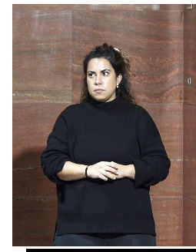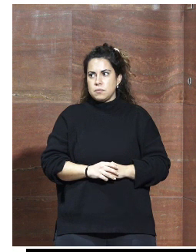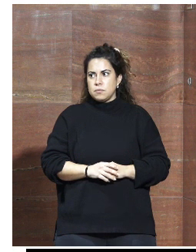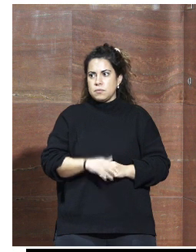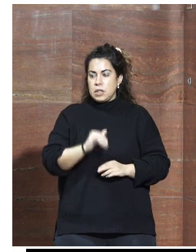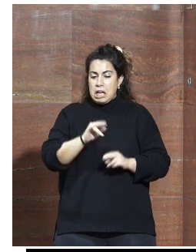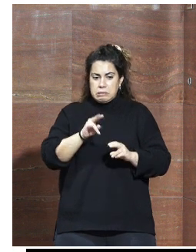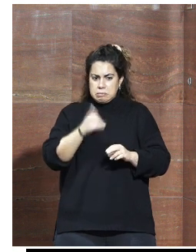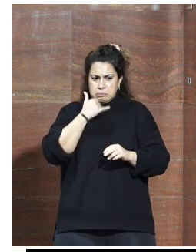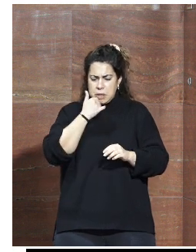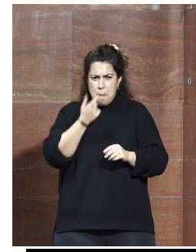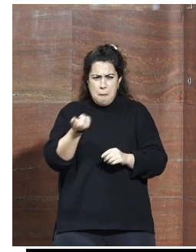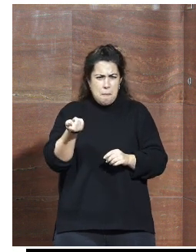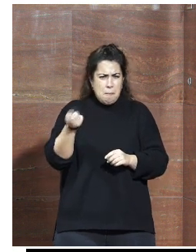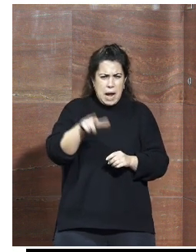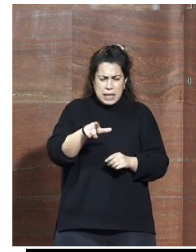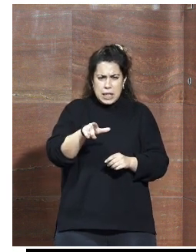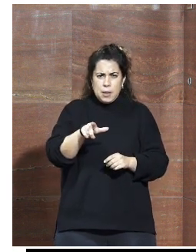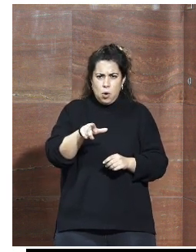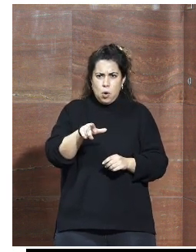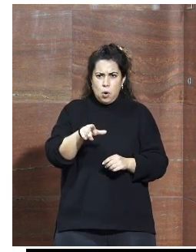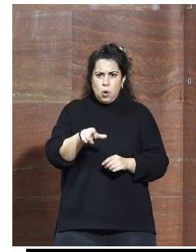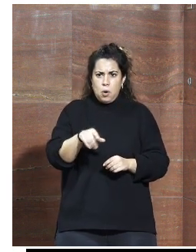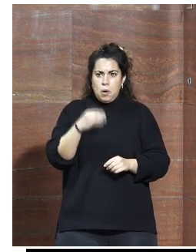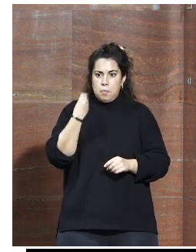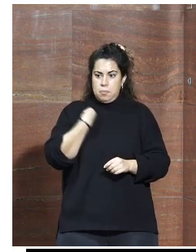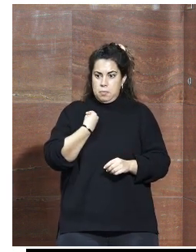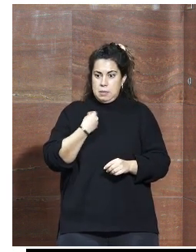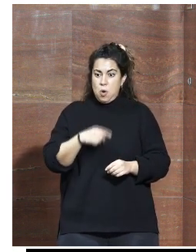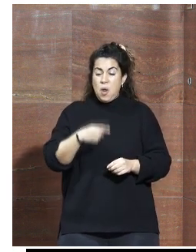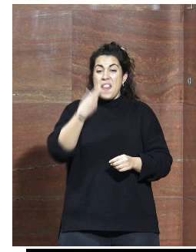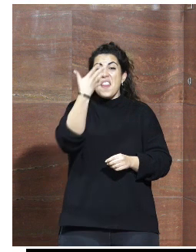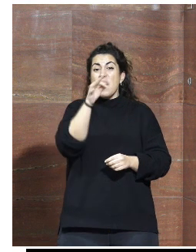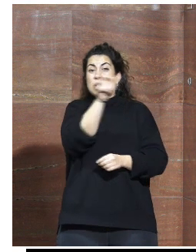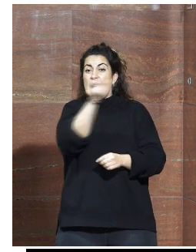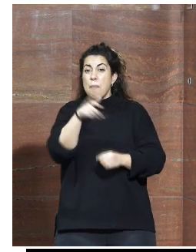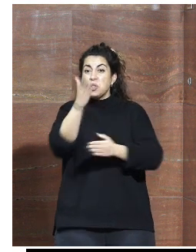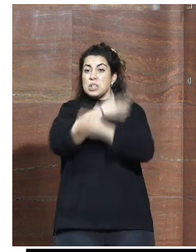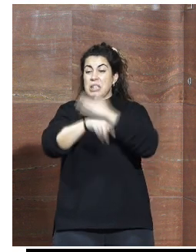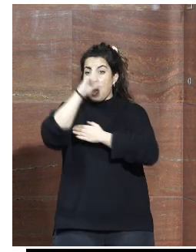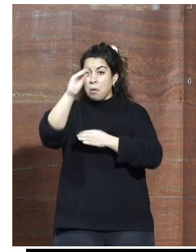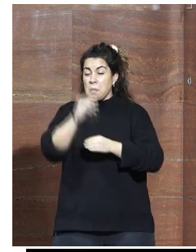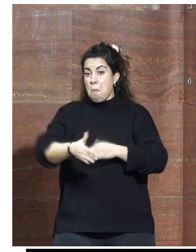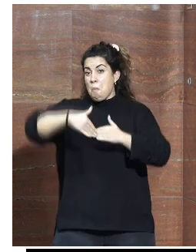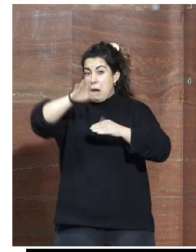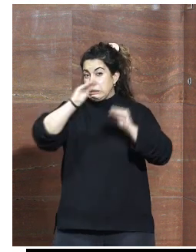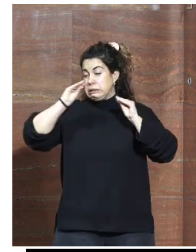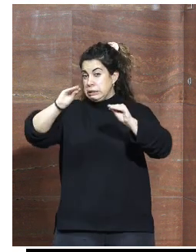tema muy parecido, en donde han formado ya más de 50 personas con discapacidad intelectual. En el Metro llevan también